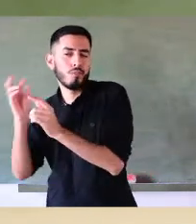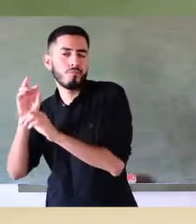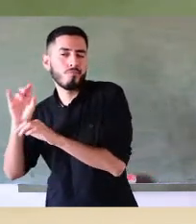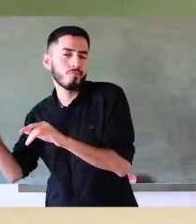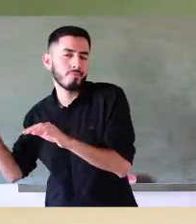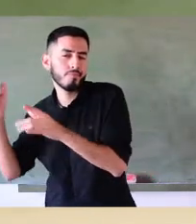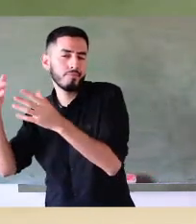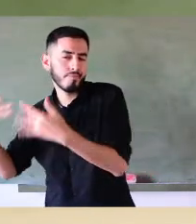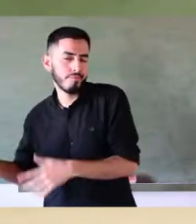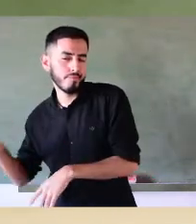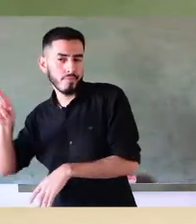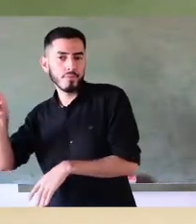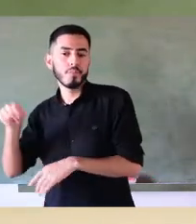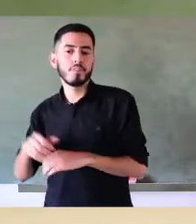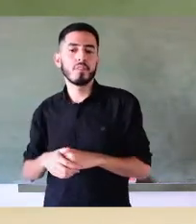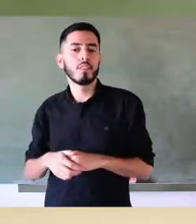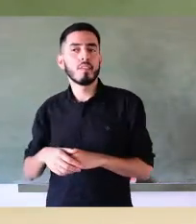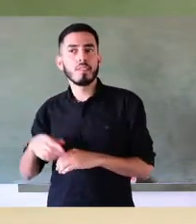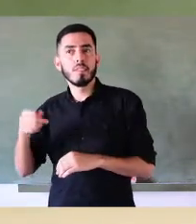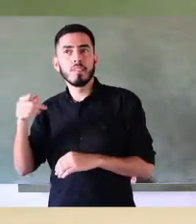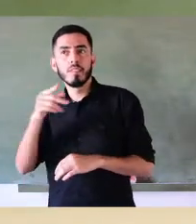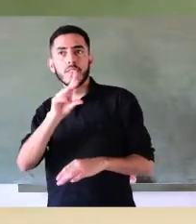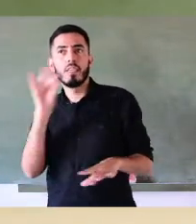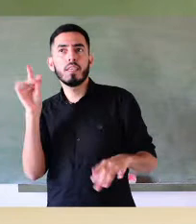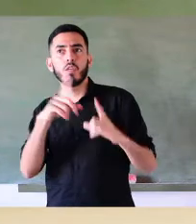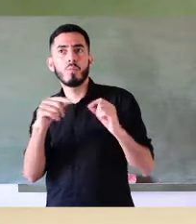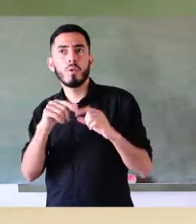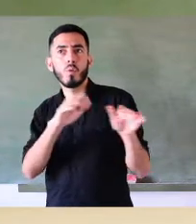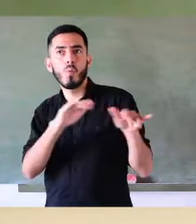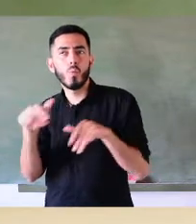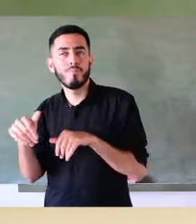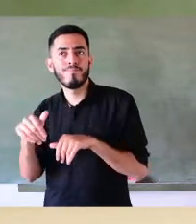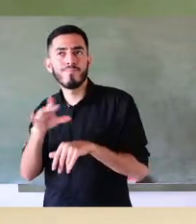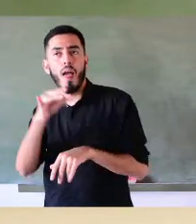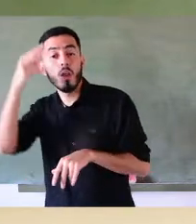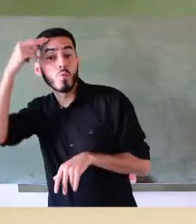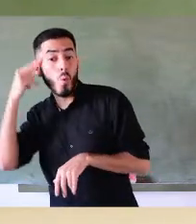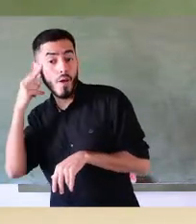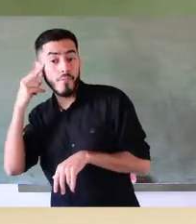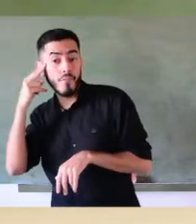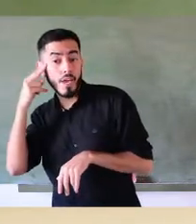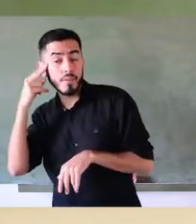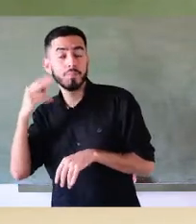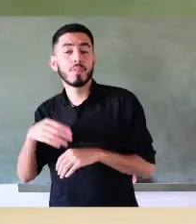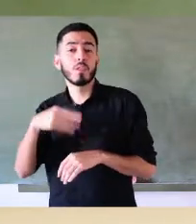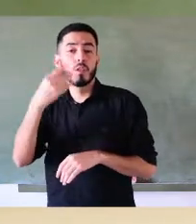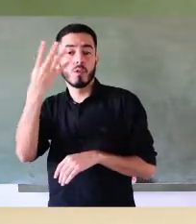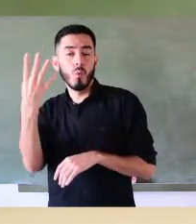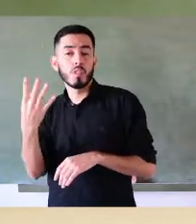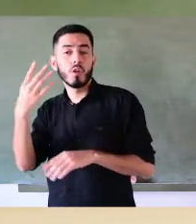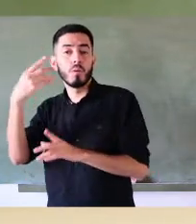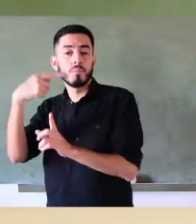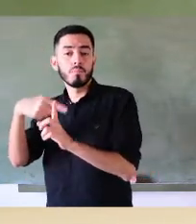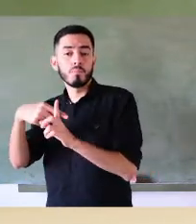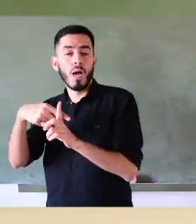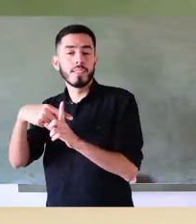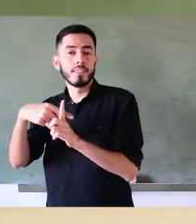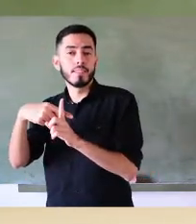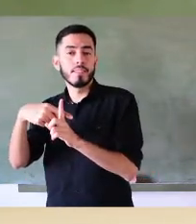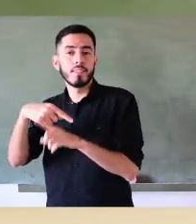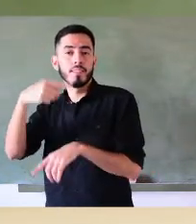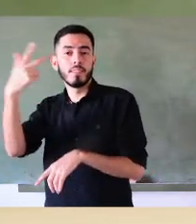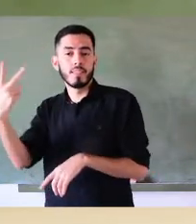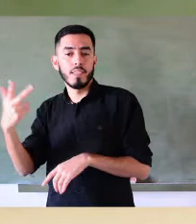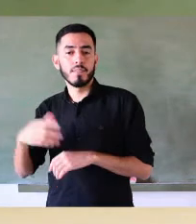denominador 9, 9 dividido a 9 es 1, por 4 es 4, más 9 dividido a 3 son 3, por